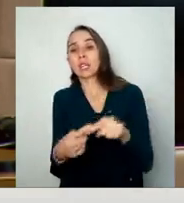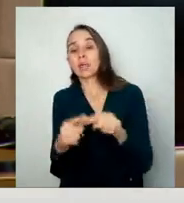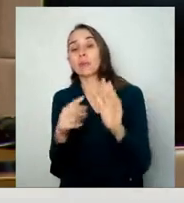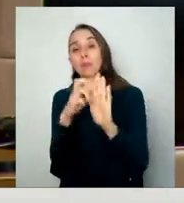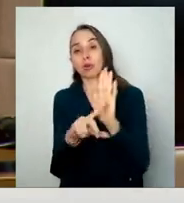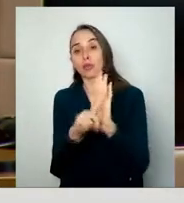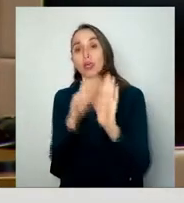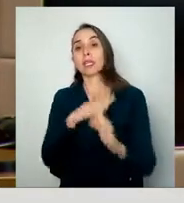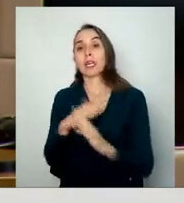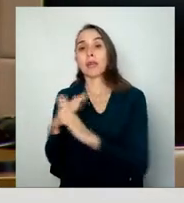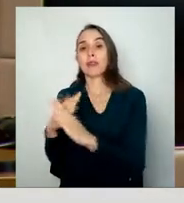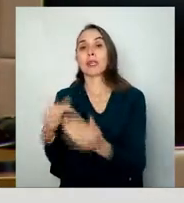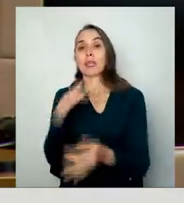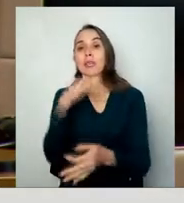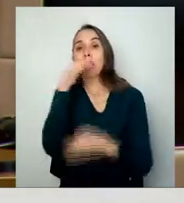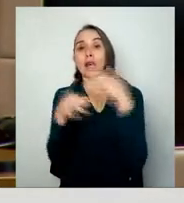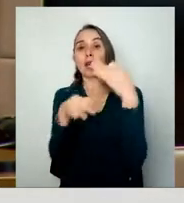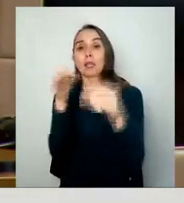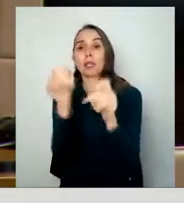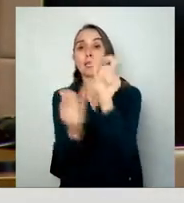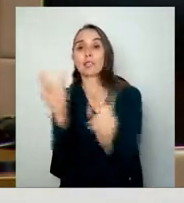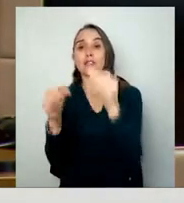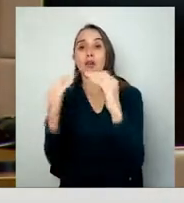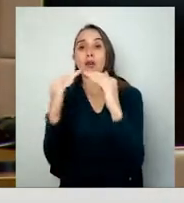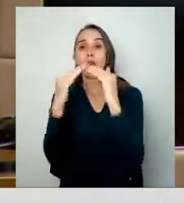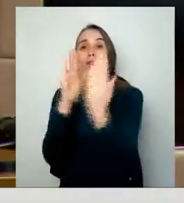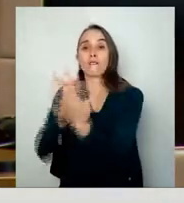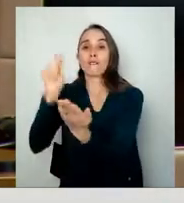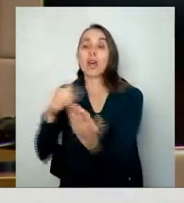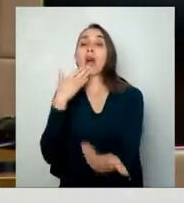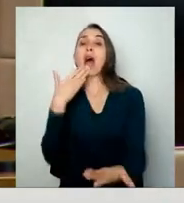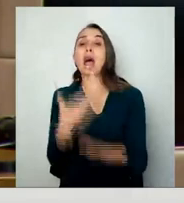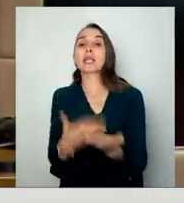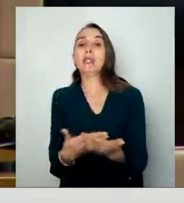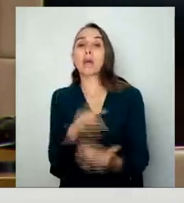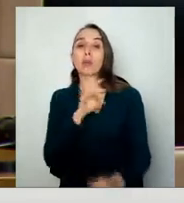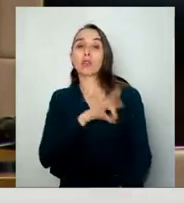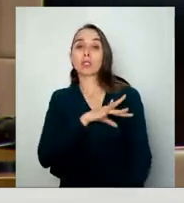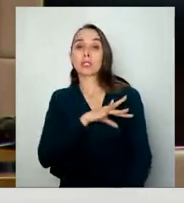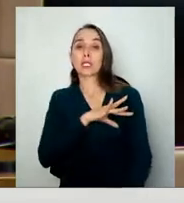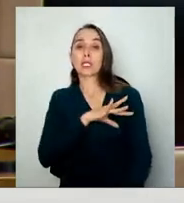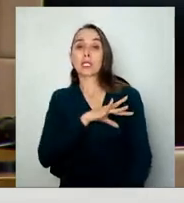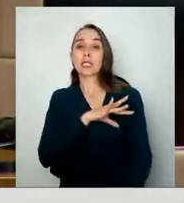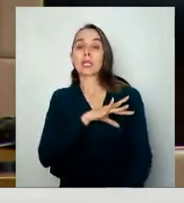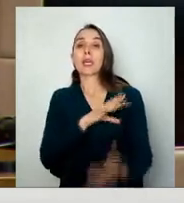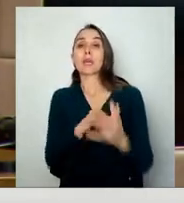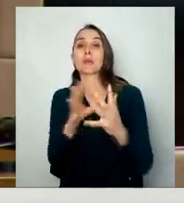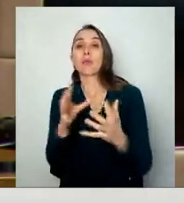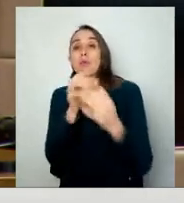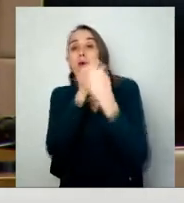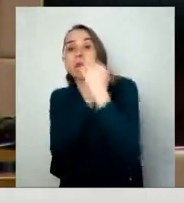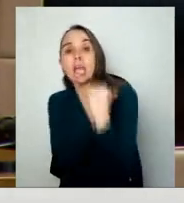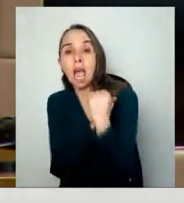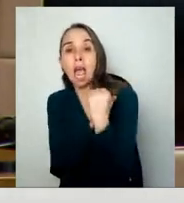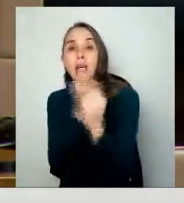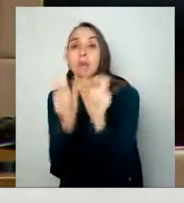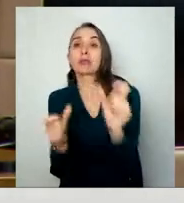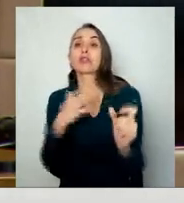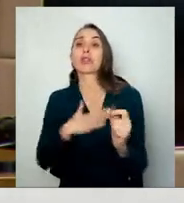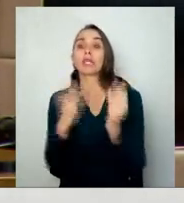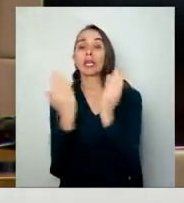a lo que ya han señalado los tribunales en nuestro país Hasta cuándo en Chile le vamos a poner una carga tan pesada a quienes quieren estudiar para